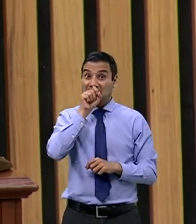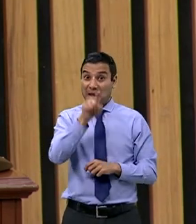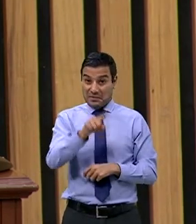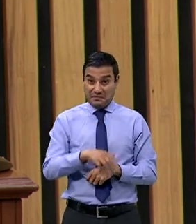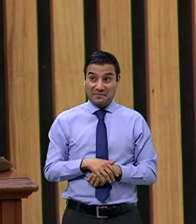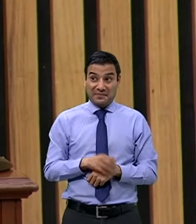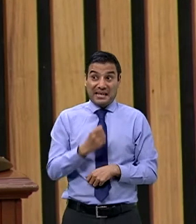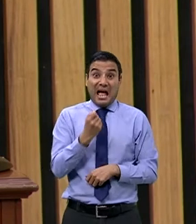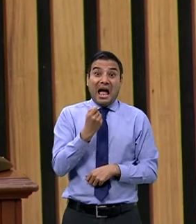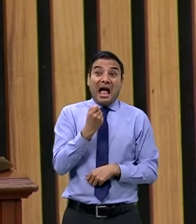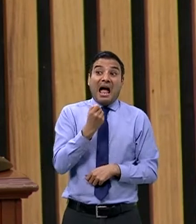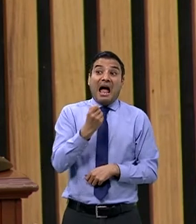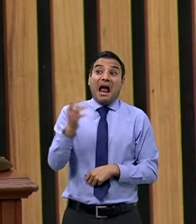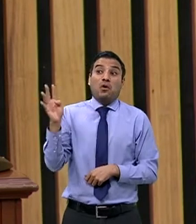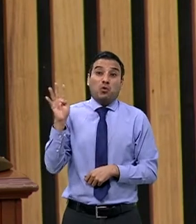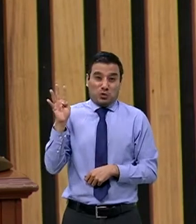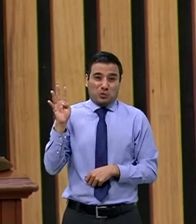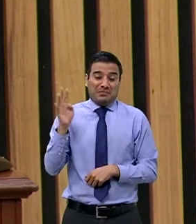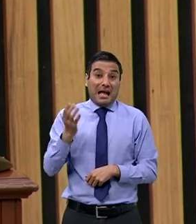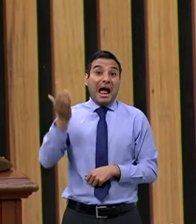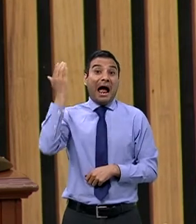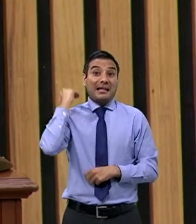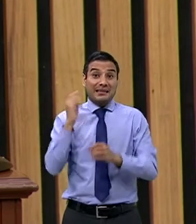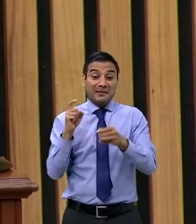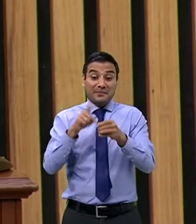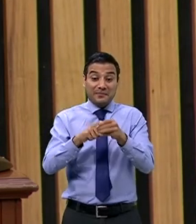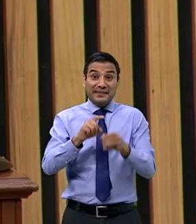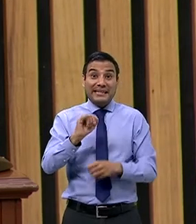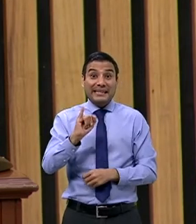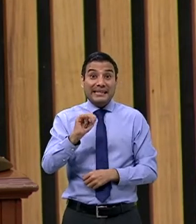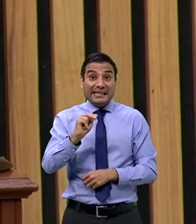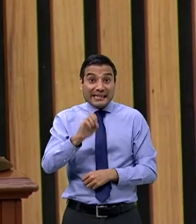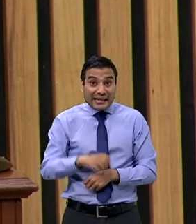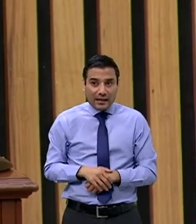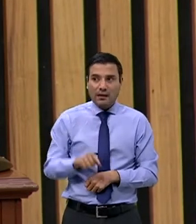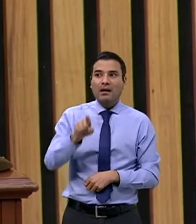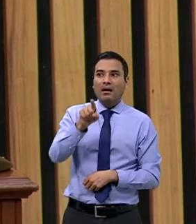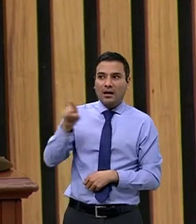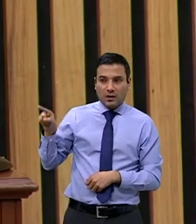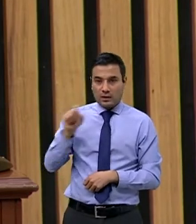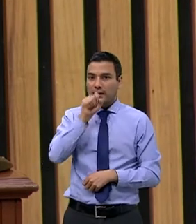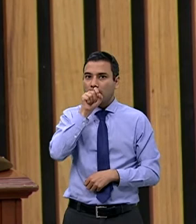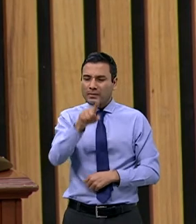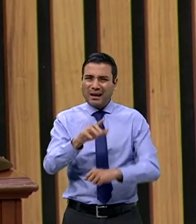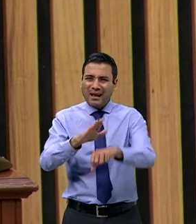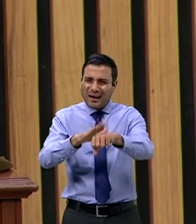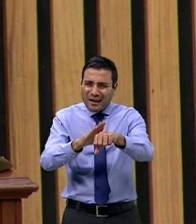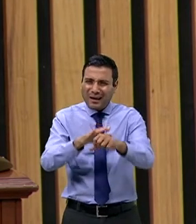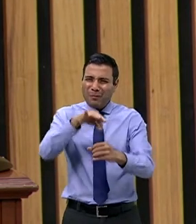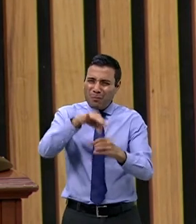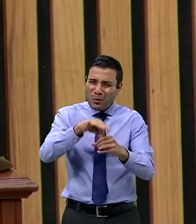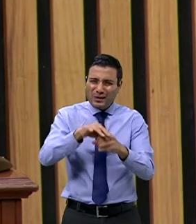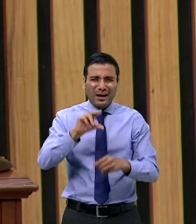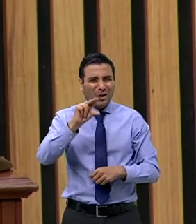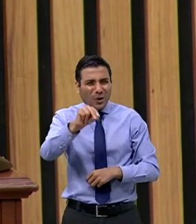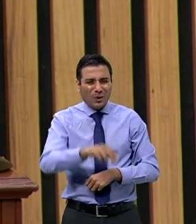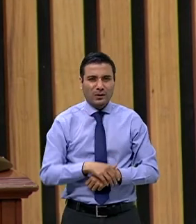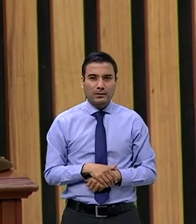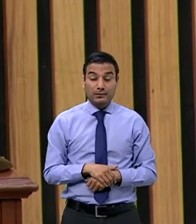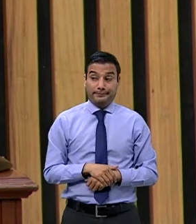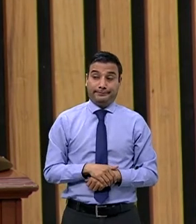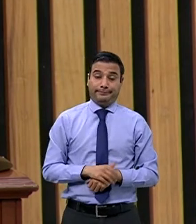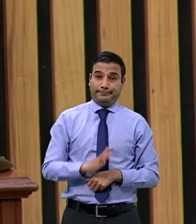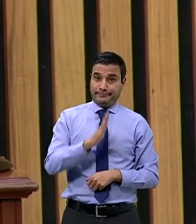este propio instituto lo han presidido y aún así han llamado a no votar en esta consulta se